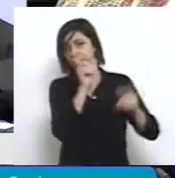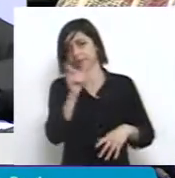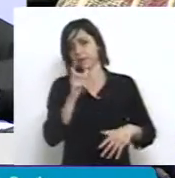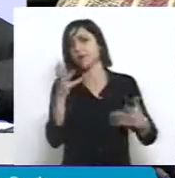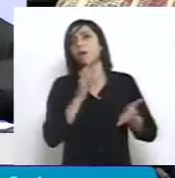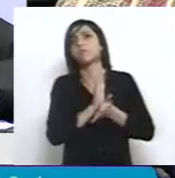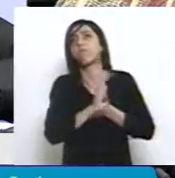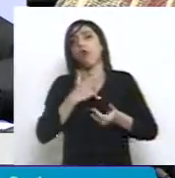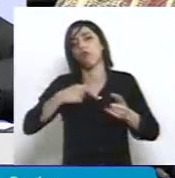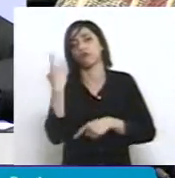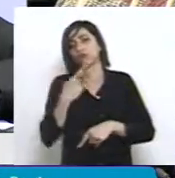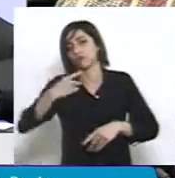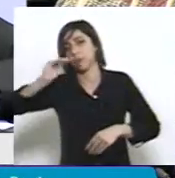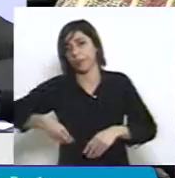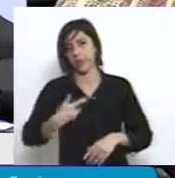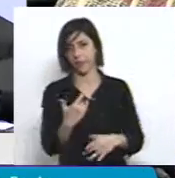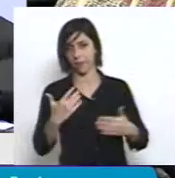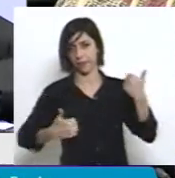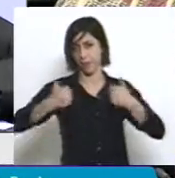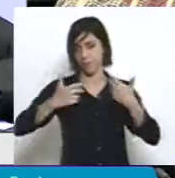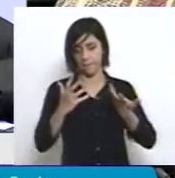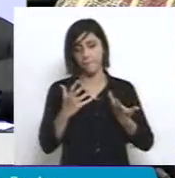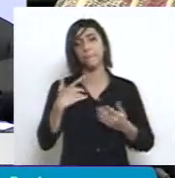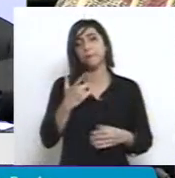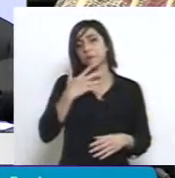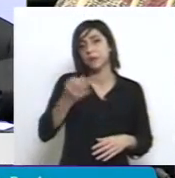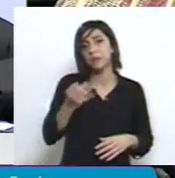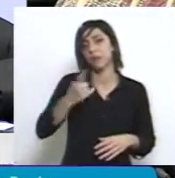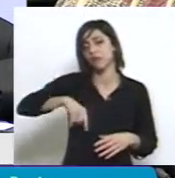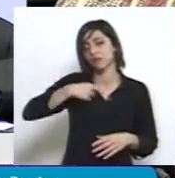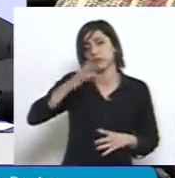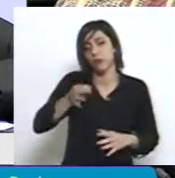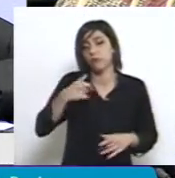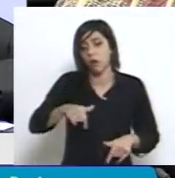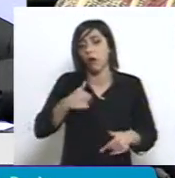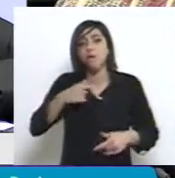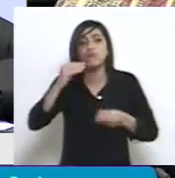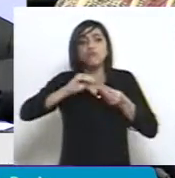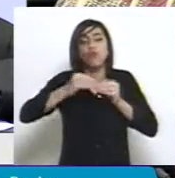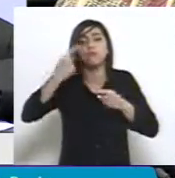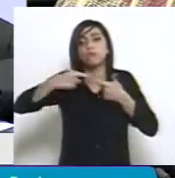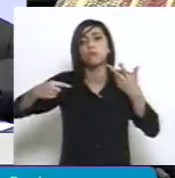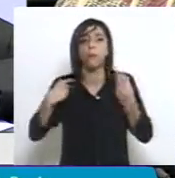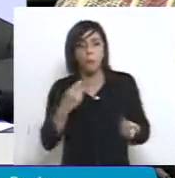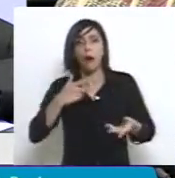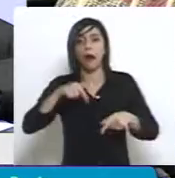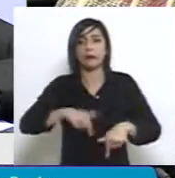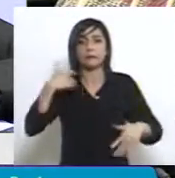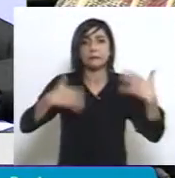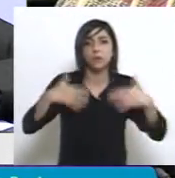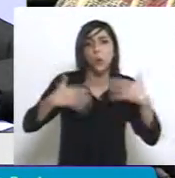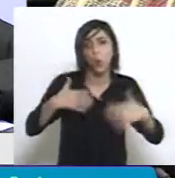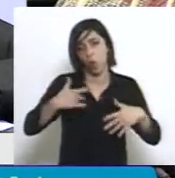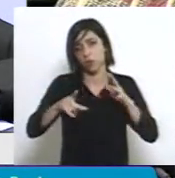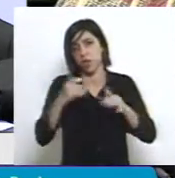con los Estados Unidos. Entonces, hay razones para plantear una cuestión de emergencia. La desaceleración del comercio